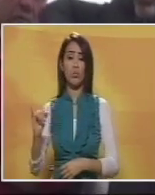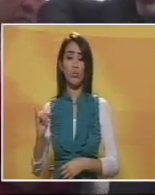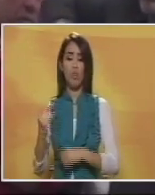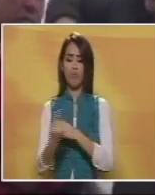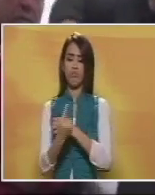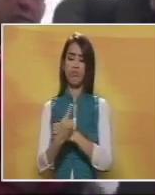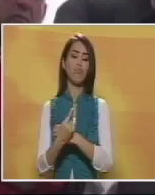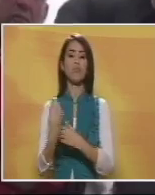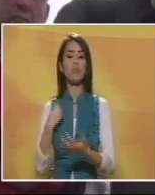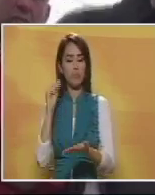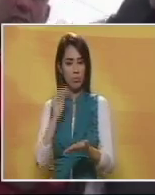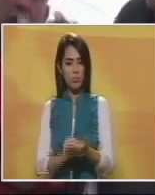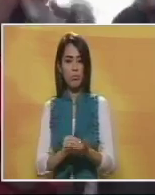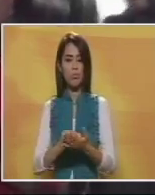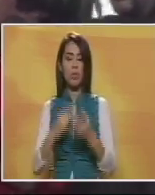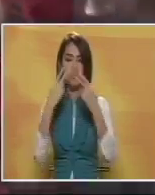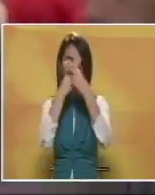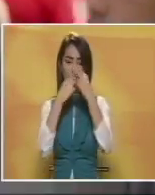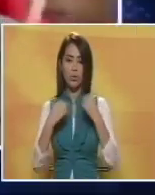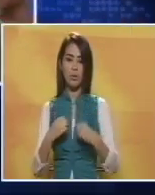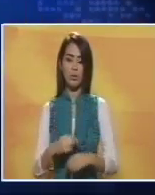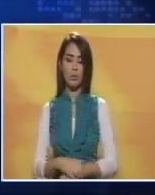insistiendo nuevamente en su inocencia.